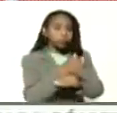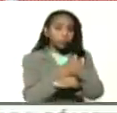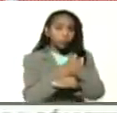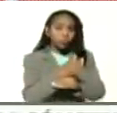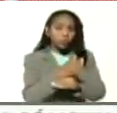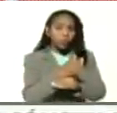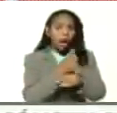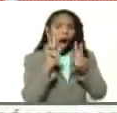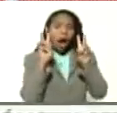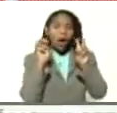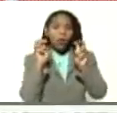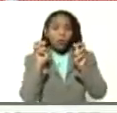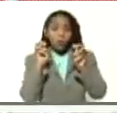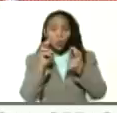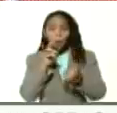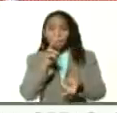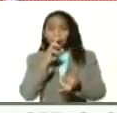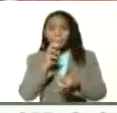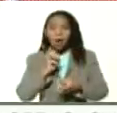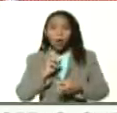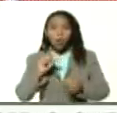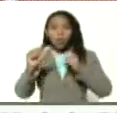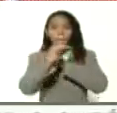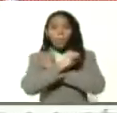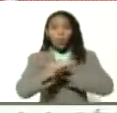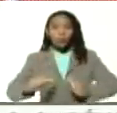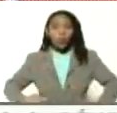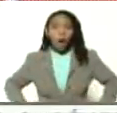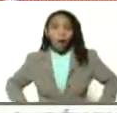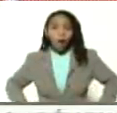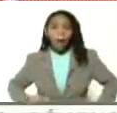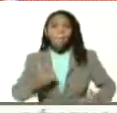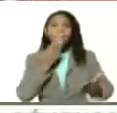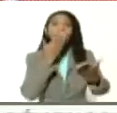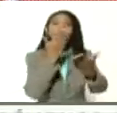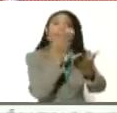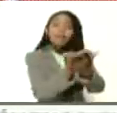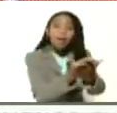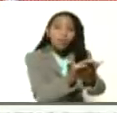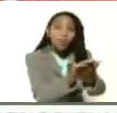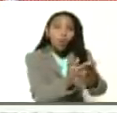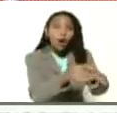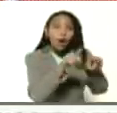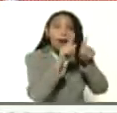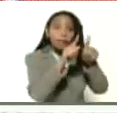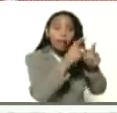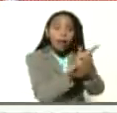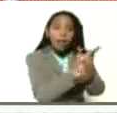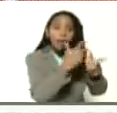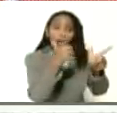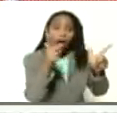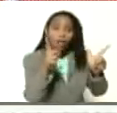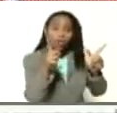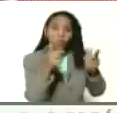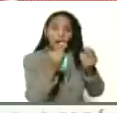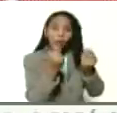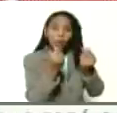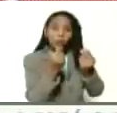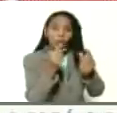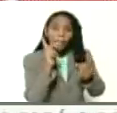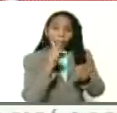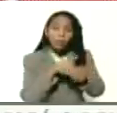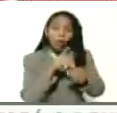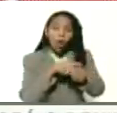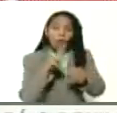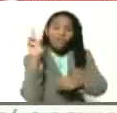al Novo Banco de Portugal, pidiendo que sean liberados recursos de Petróleos de